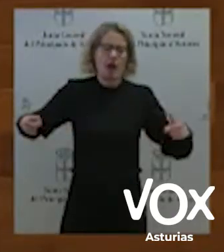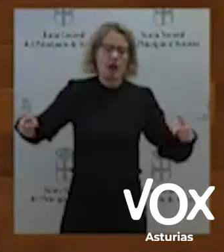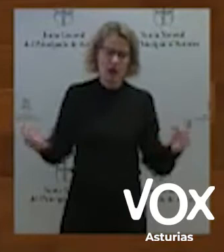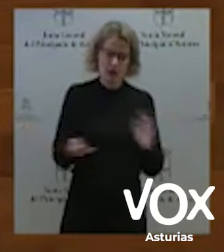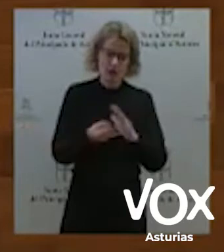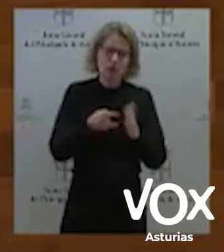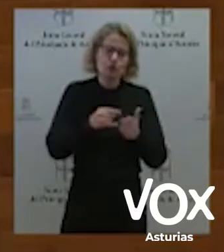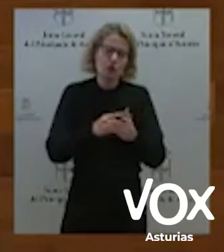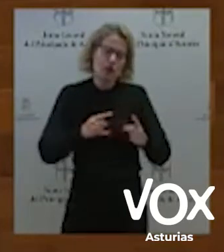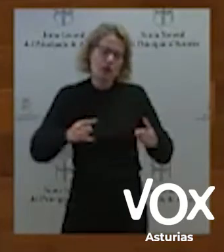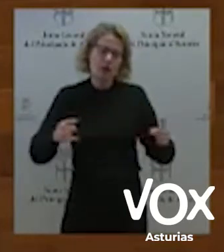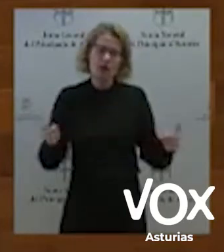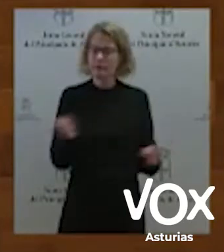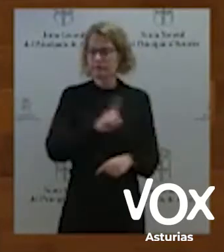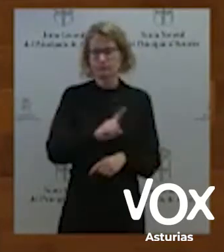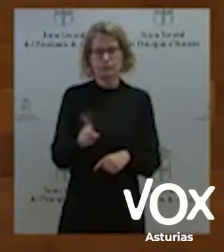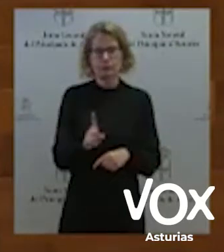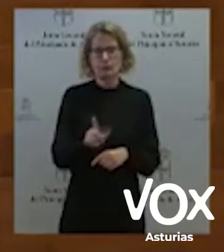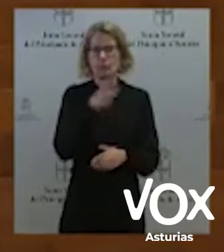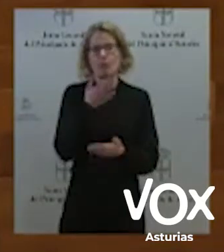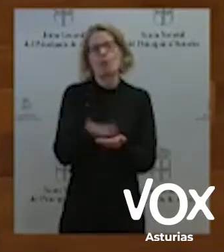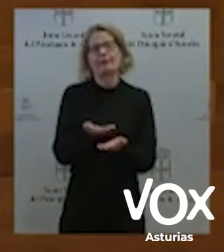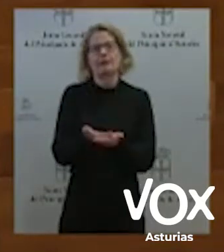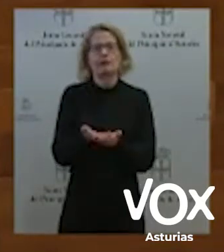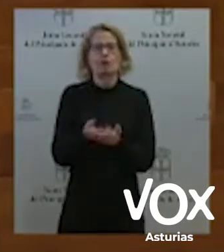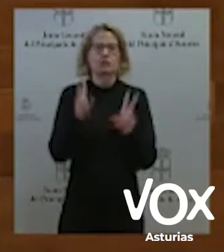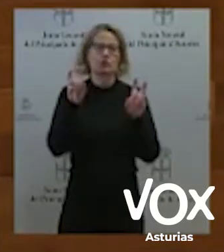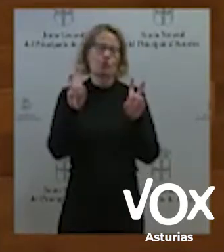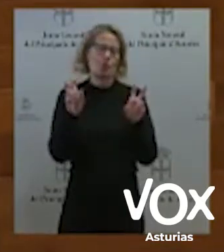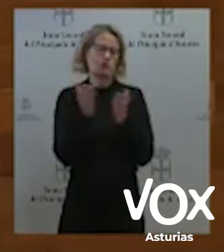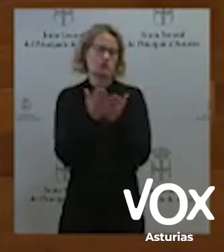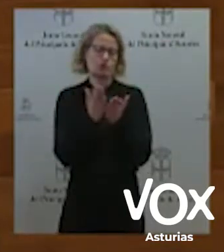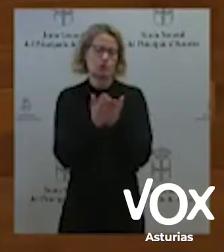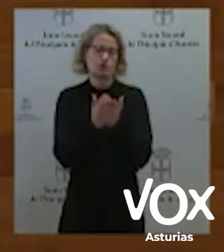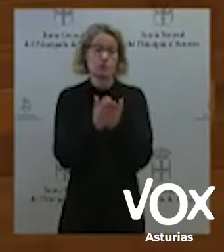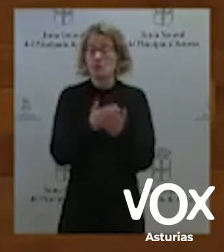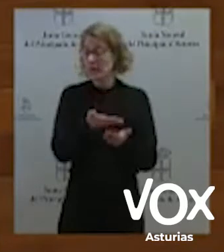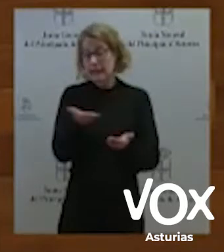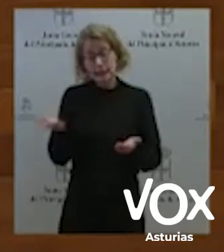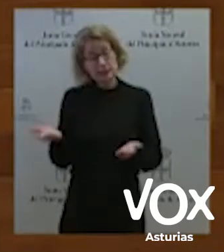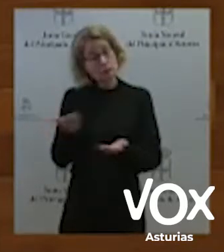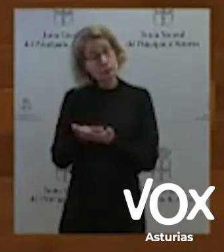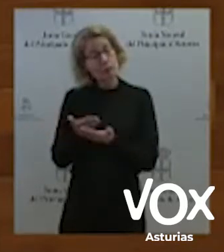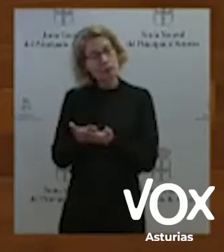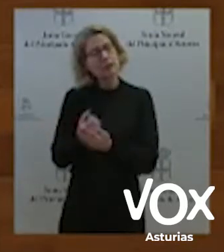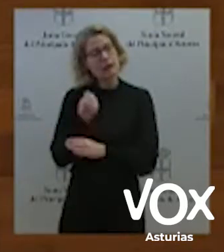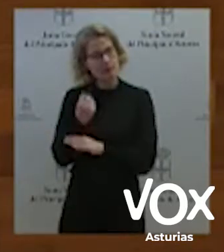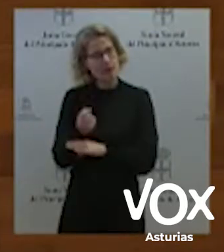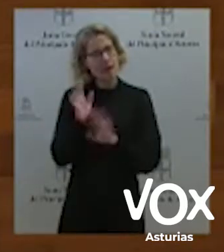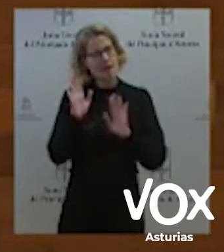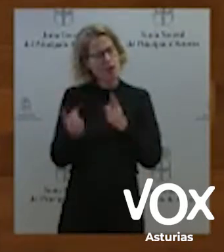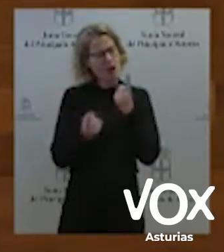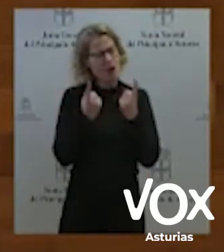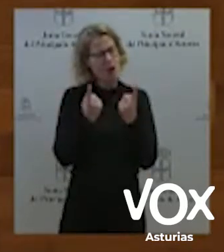nuevos estudios. A partir de ahí apoyaremos el resto de propuestas, no sin antes detenernos en alguna de ellas. Por ejemplo, en cuanto a la petición